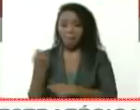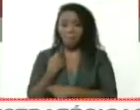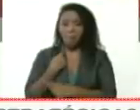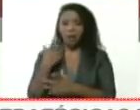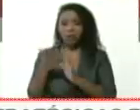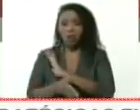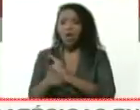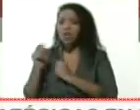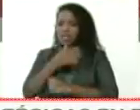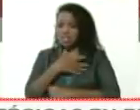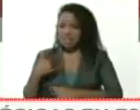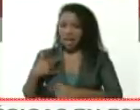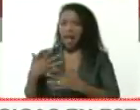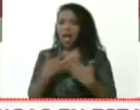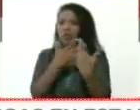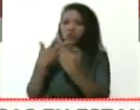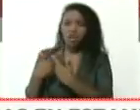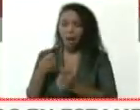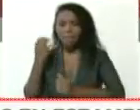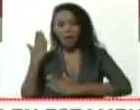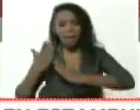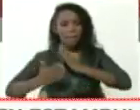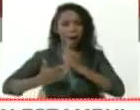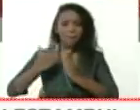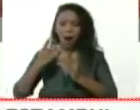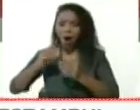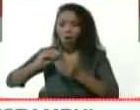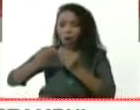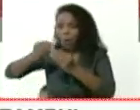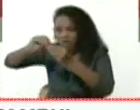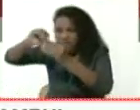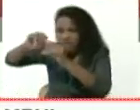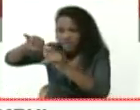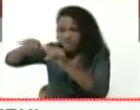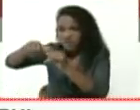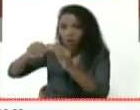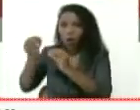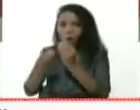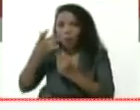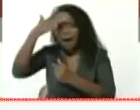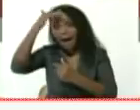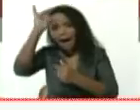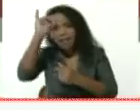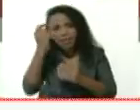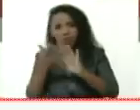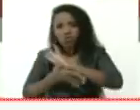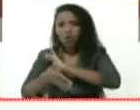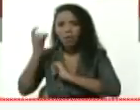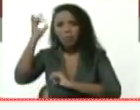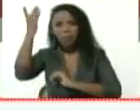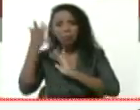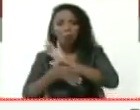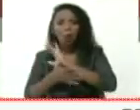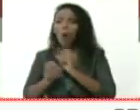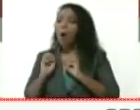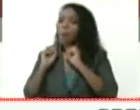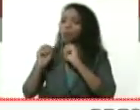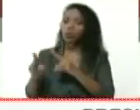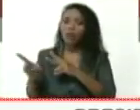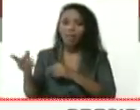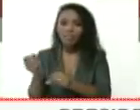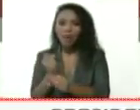quiere estudiar robótica de no sé qué tipo, y eso se puede estudiar en la universidad, en el MIT, no sé qué, y le damos la oportunidad.